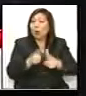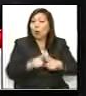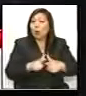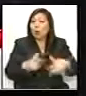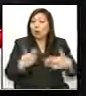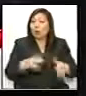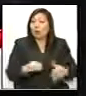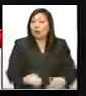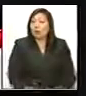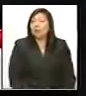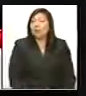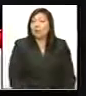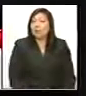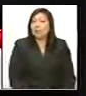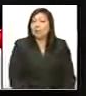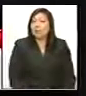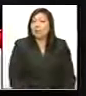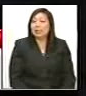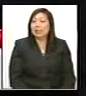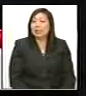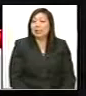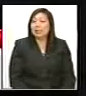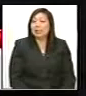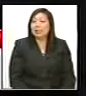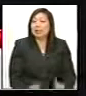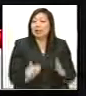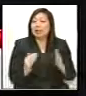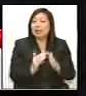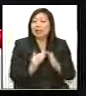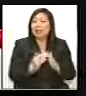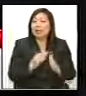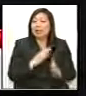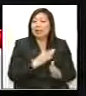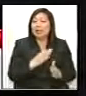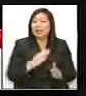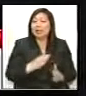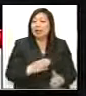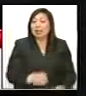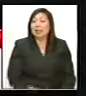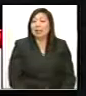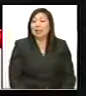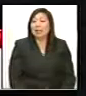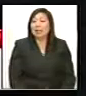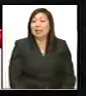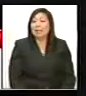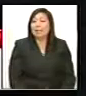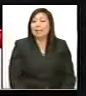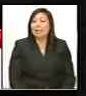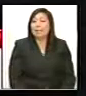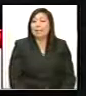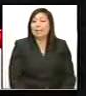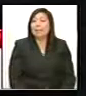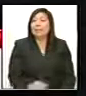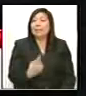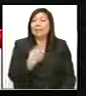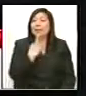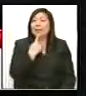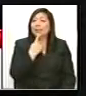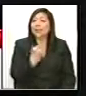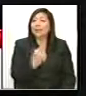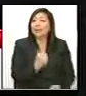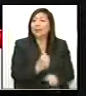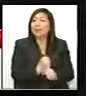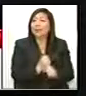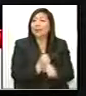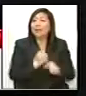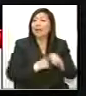llaman el barrio Chamo, el barrio que teníamos en el Callao, Y aprovecho ese momento para reconocer el trabajo que se